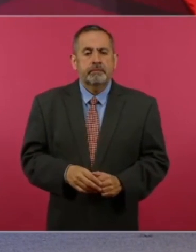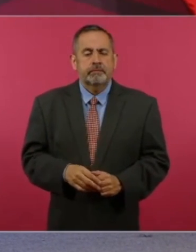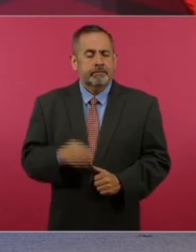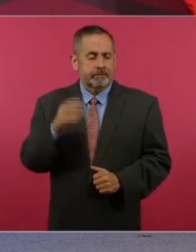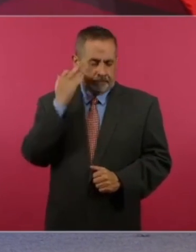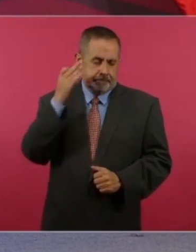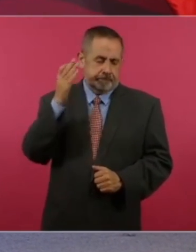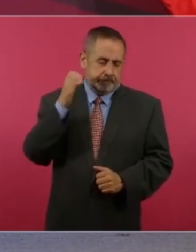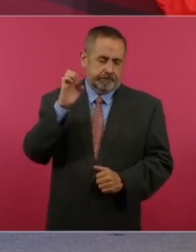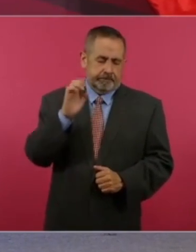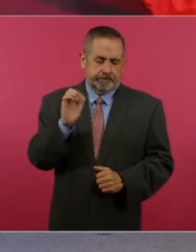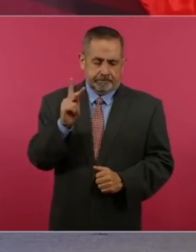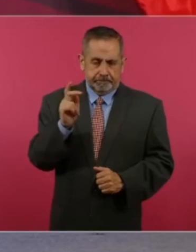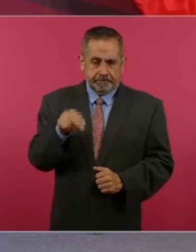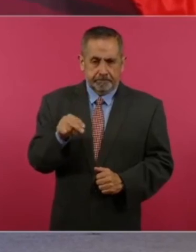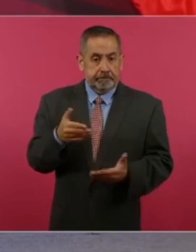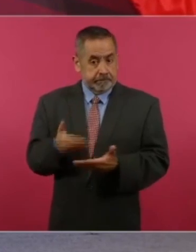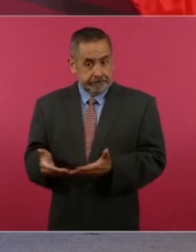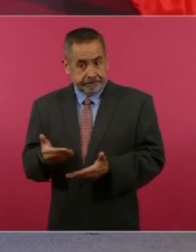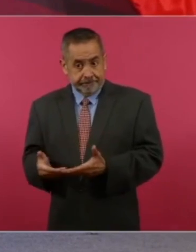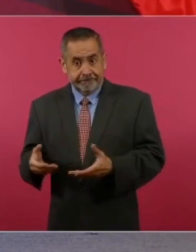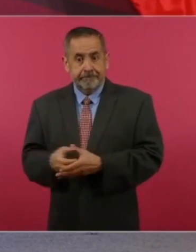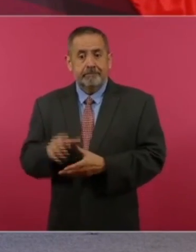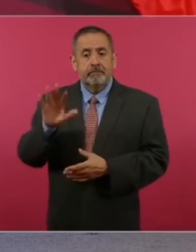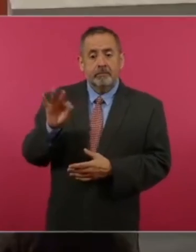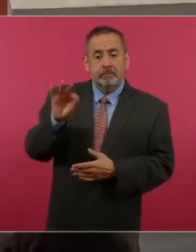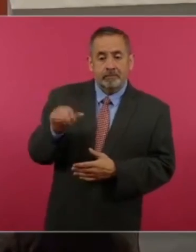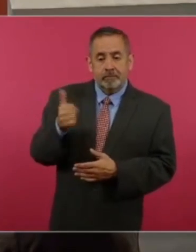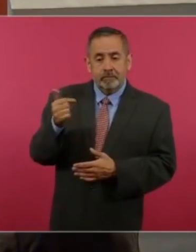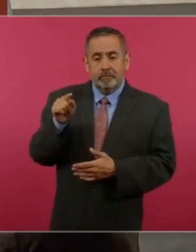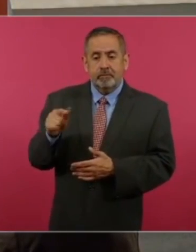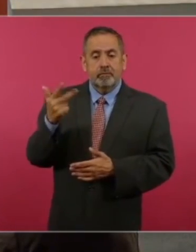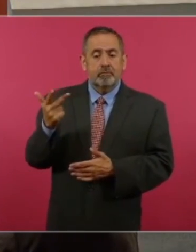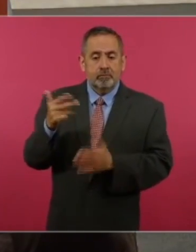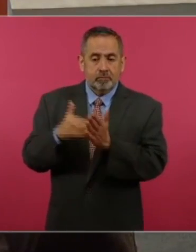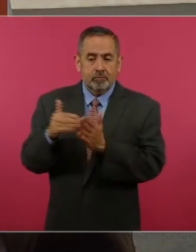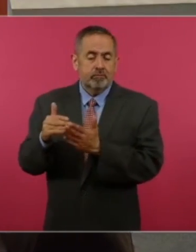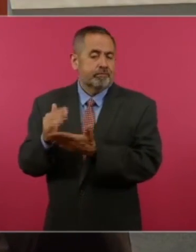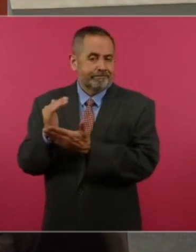con Peña y 46.8 con nosotros.